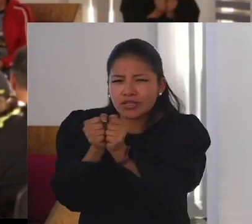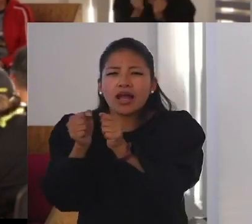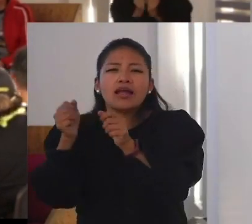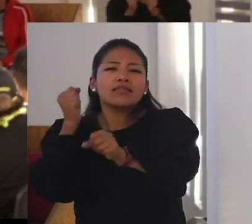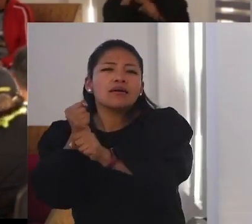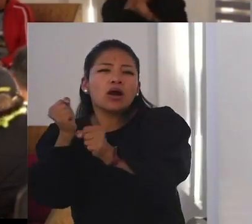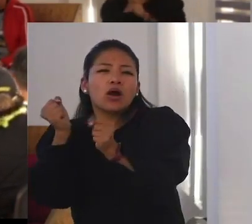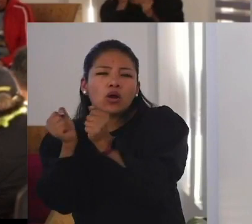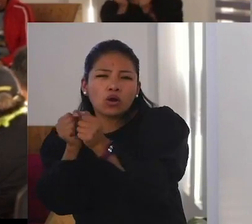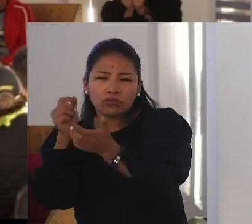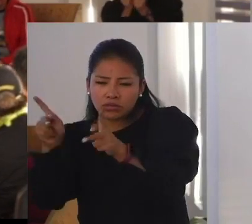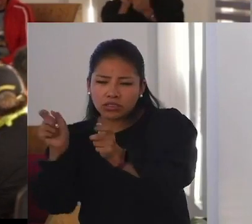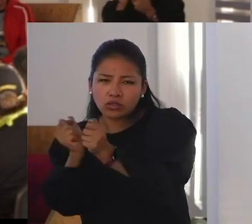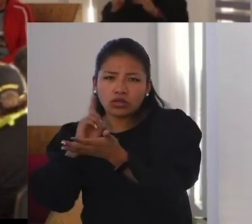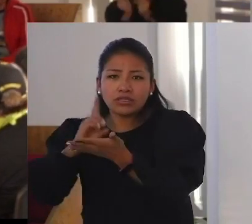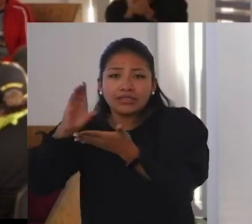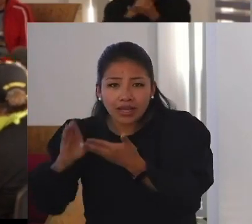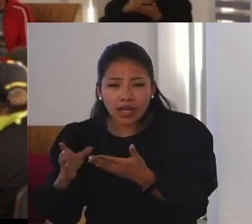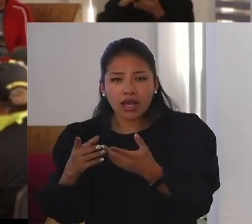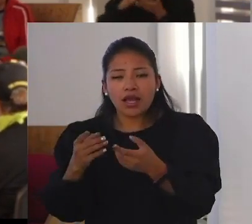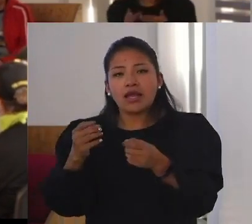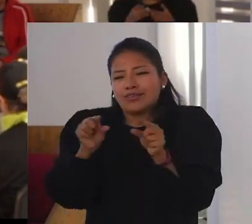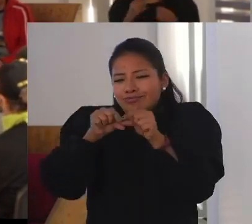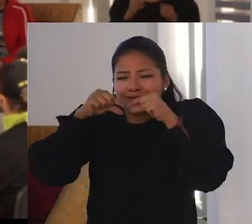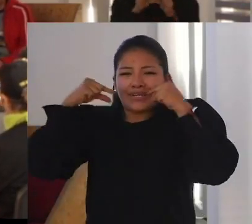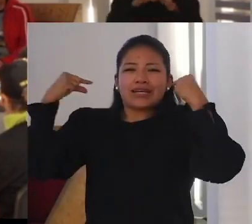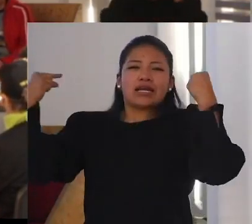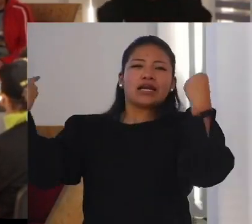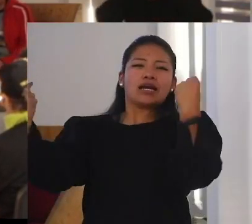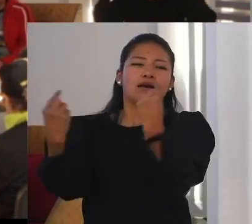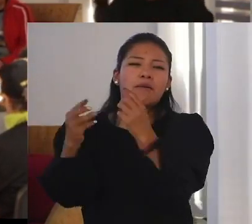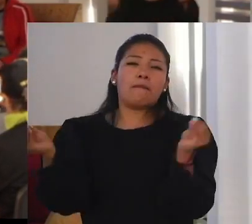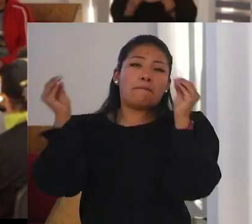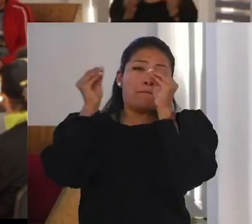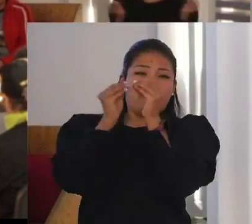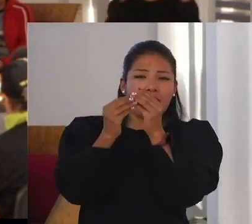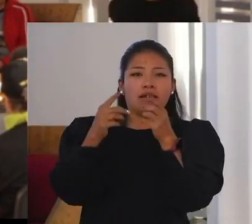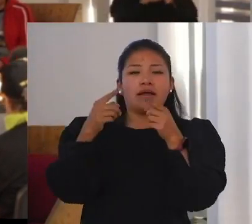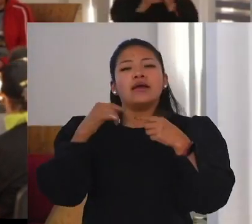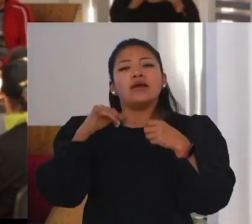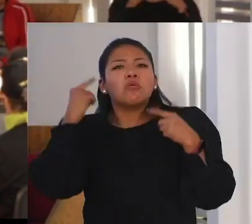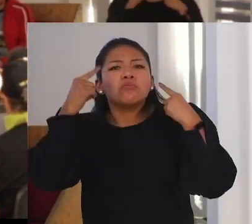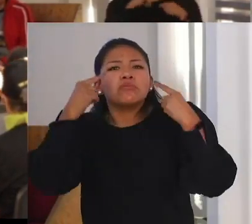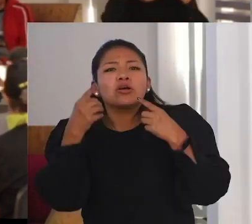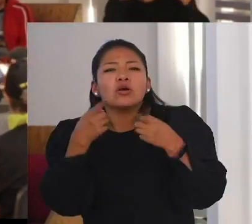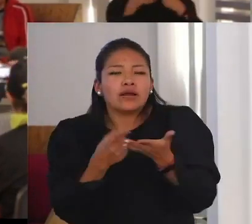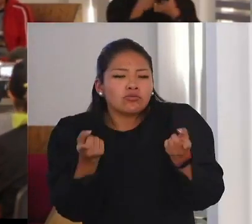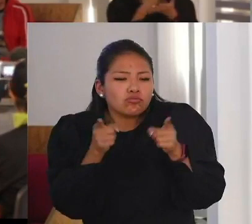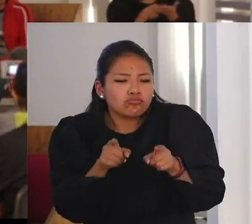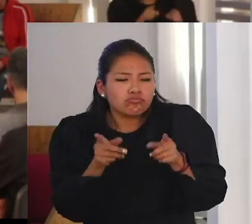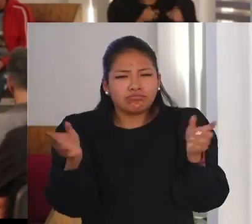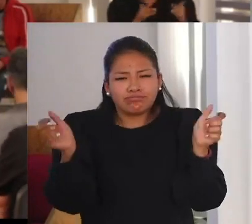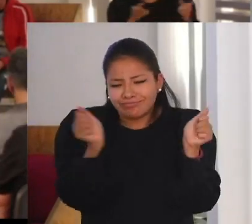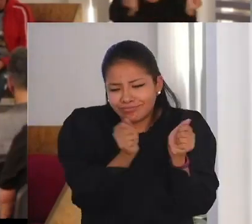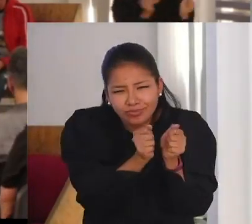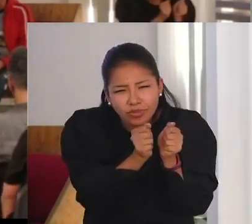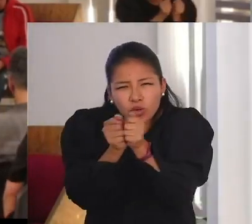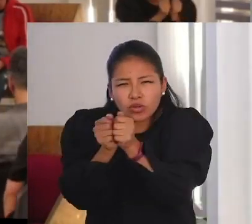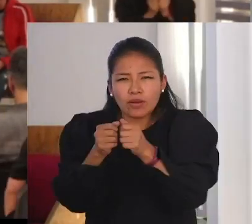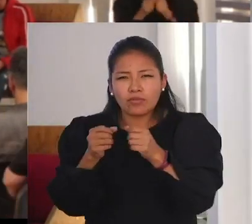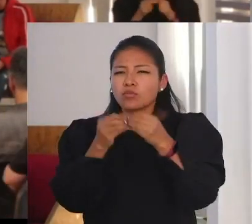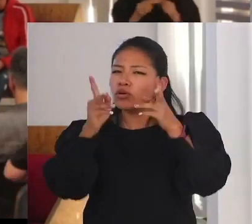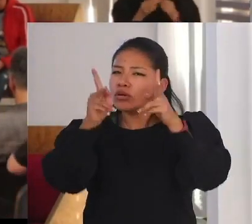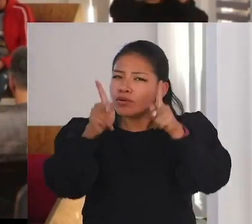una comunidad tan grande que lucha a favor de la inclusión creo que cuando juntamos personas con y sin discapacidad se genera una chispa